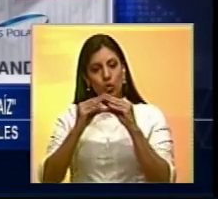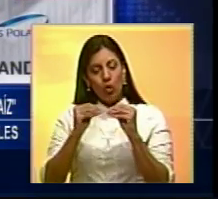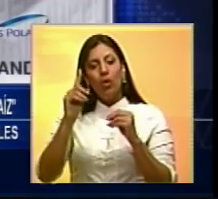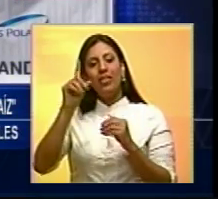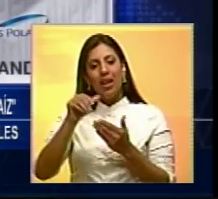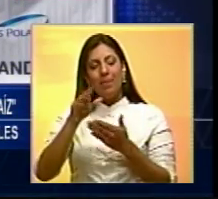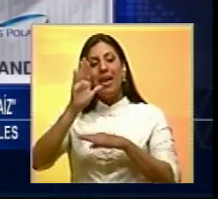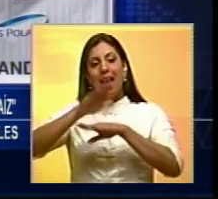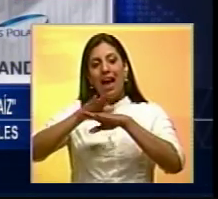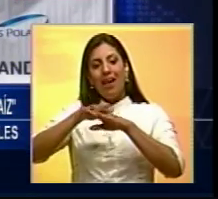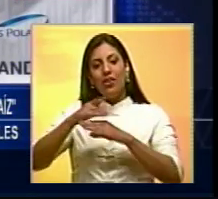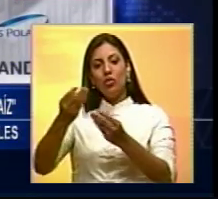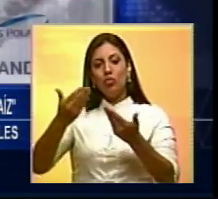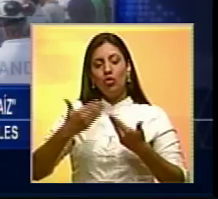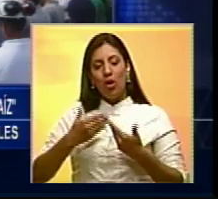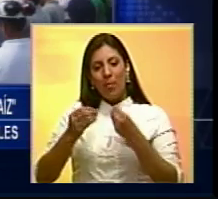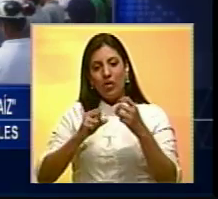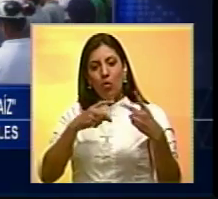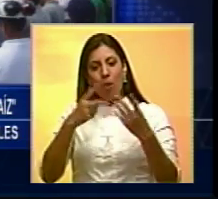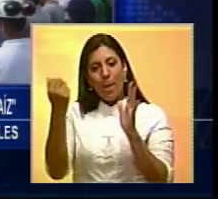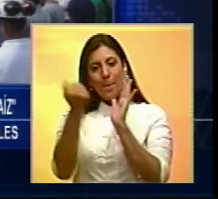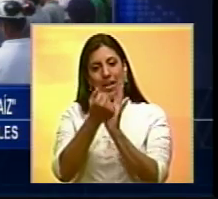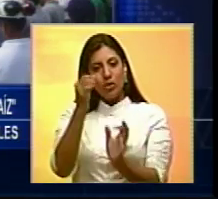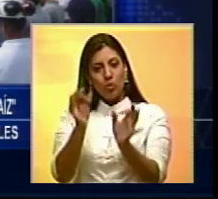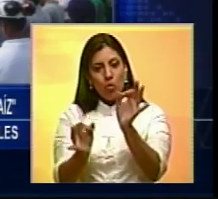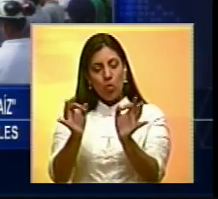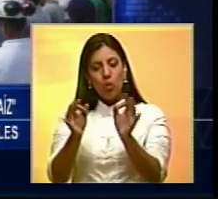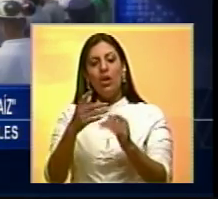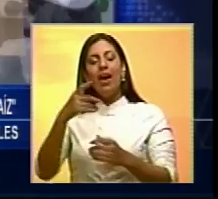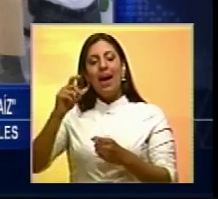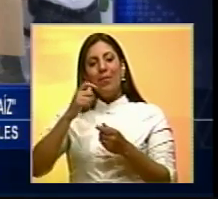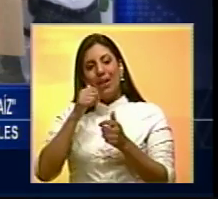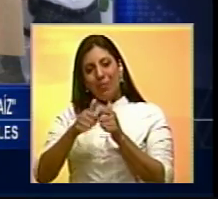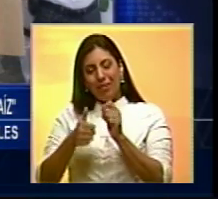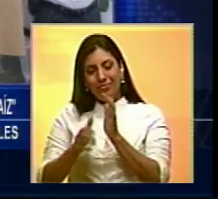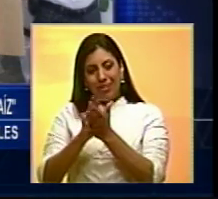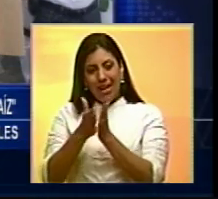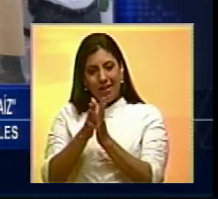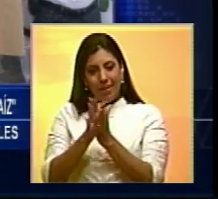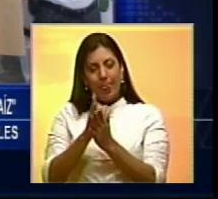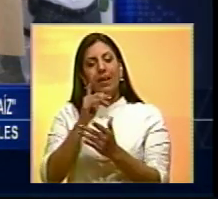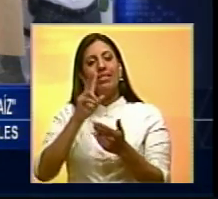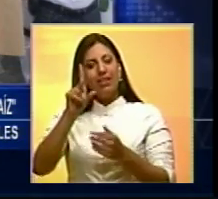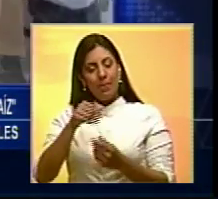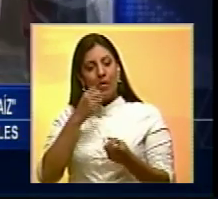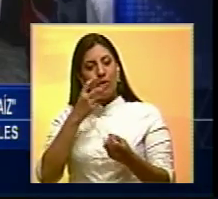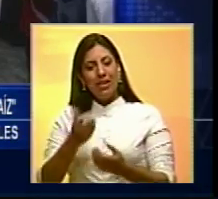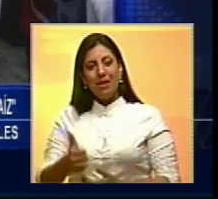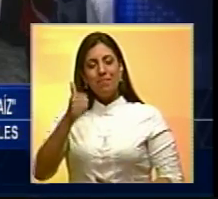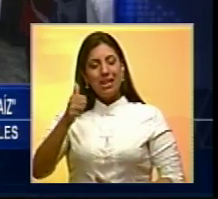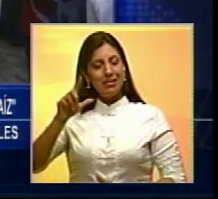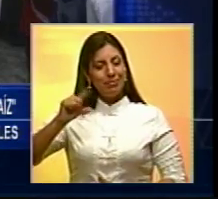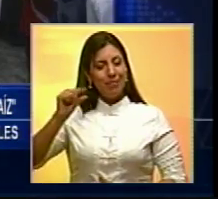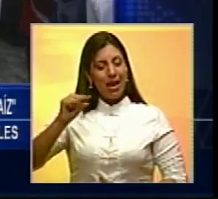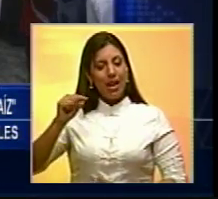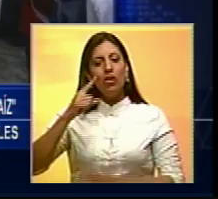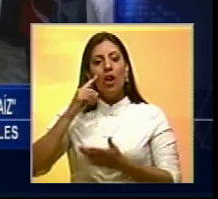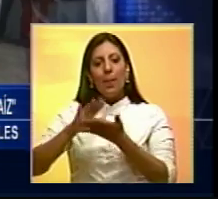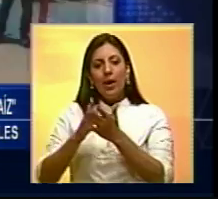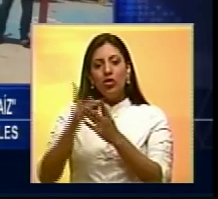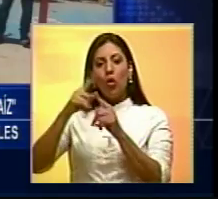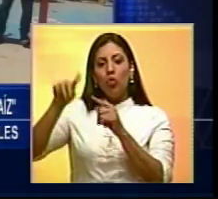y solicitan que les dejen aplicar un precio justo por la harina precocida de maíz, que igual sería mucho más barato que las